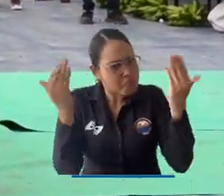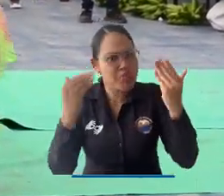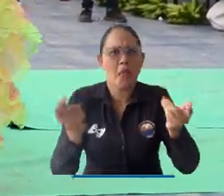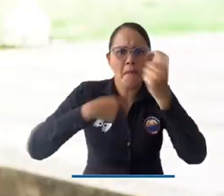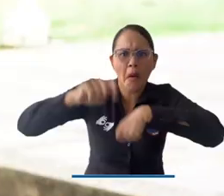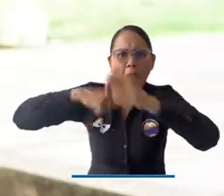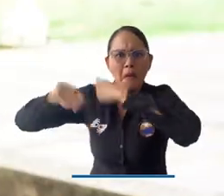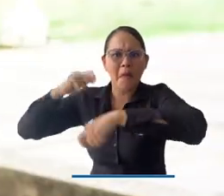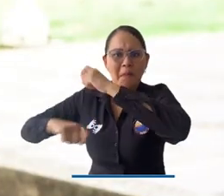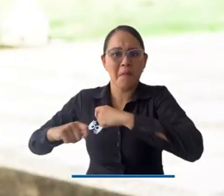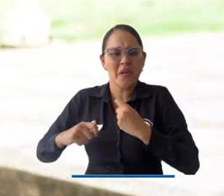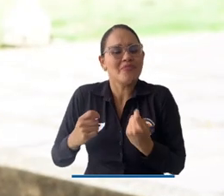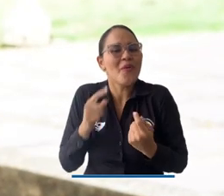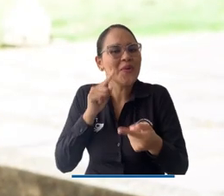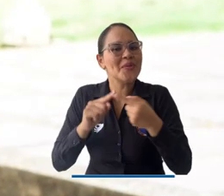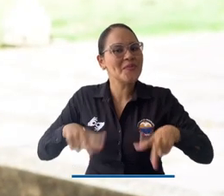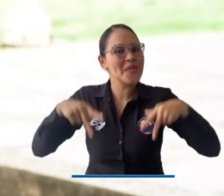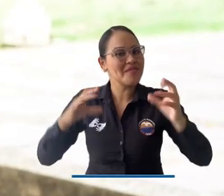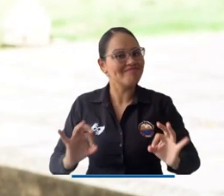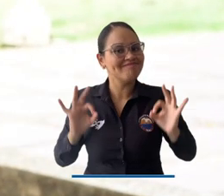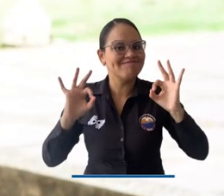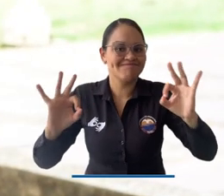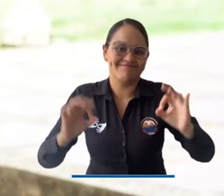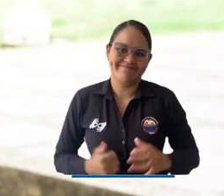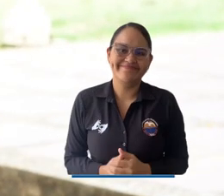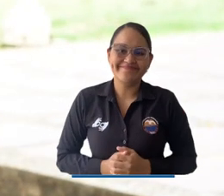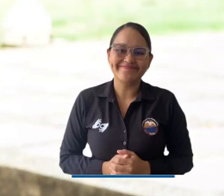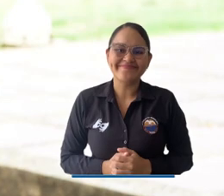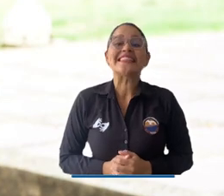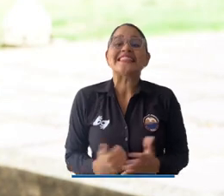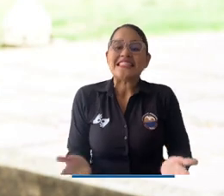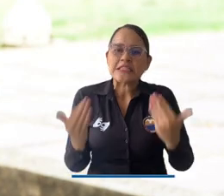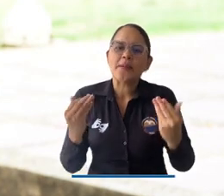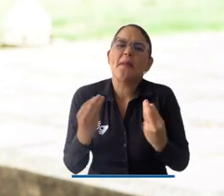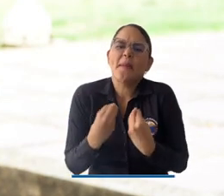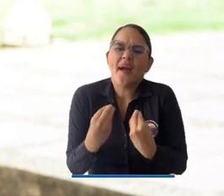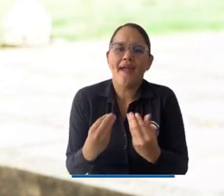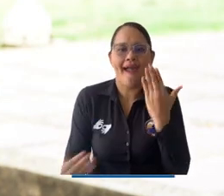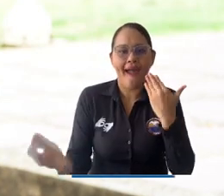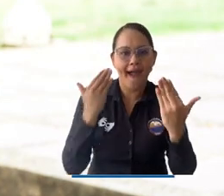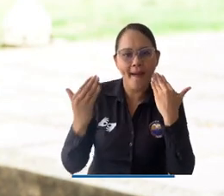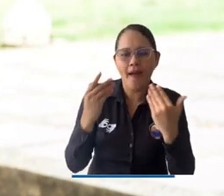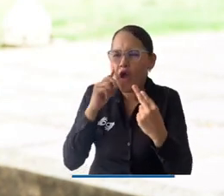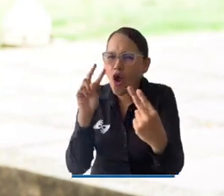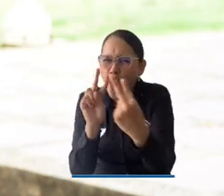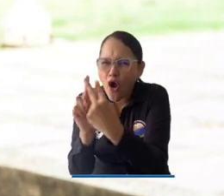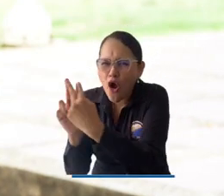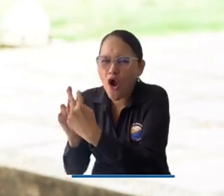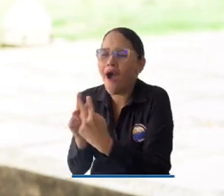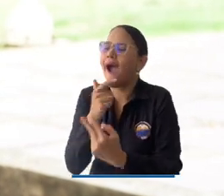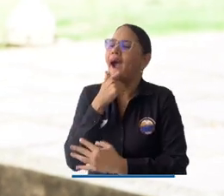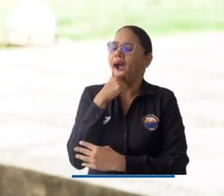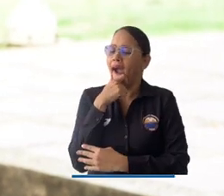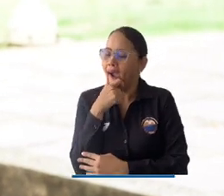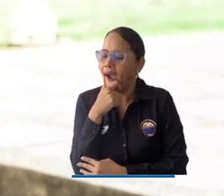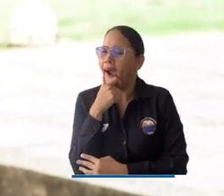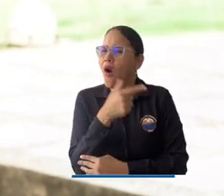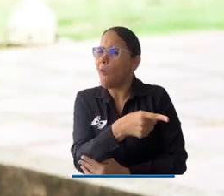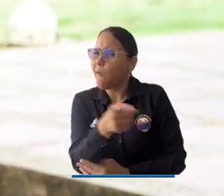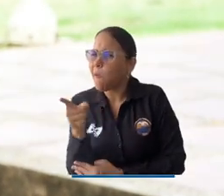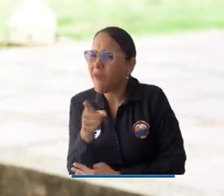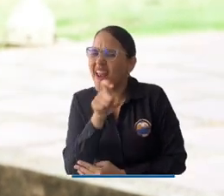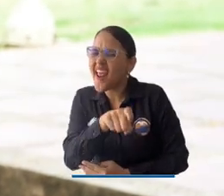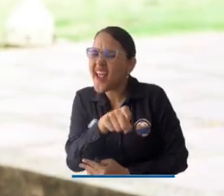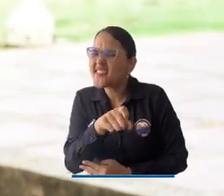de vida. Que los campesinos conozcan de primera mano cuáles son las necesidades y requerimientos de la demanda, o sea,